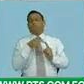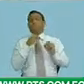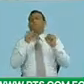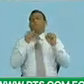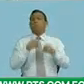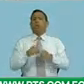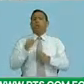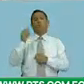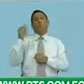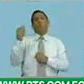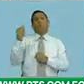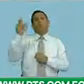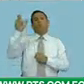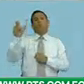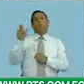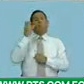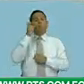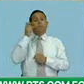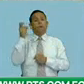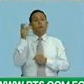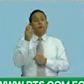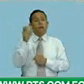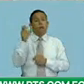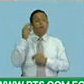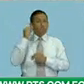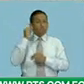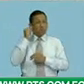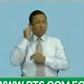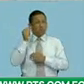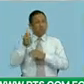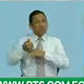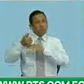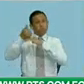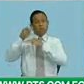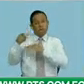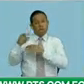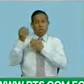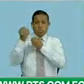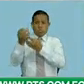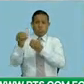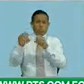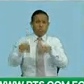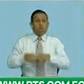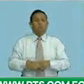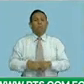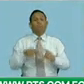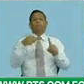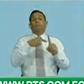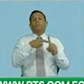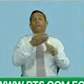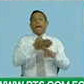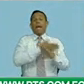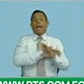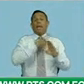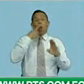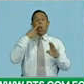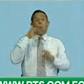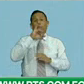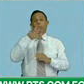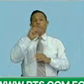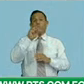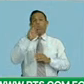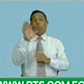la señora fiscal general del Estado, pues ella es la titular de la acción penal. El testimonio anticipado también se receptó a Juan Carlos B.,